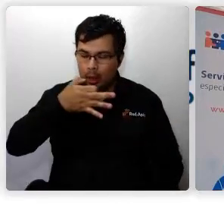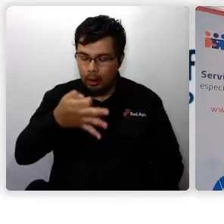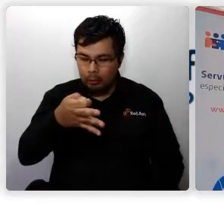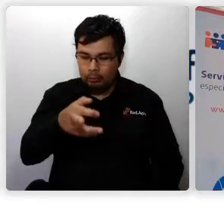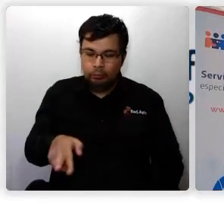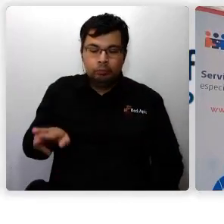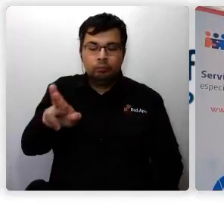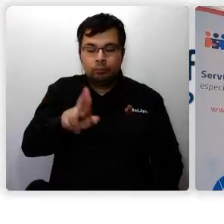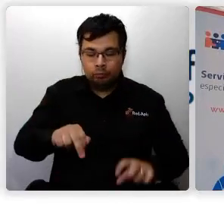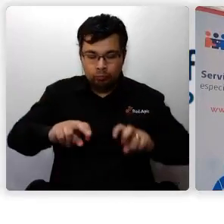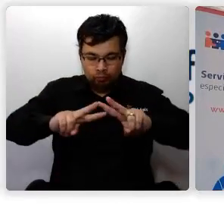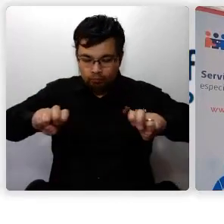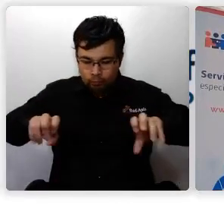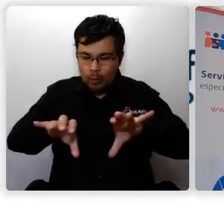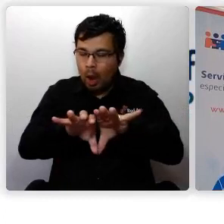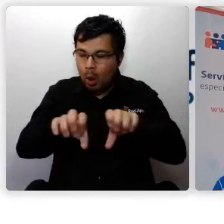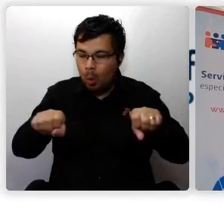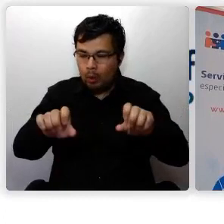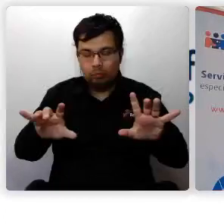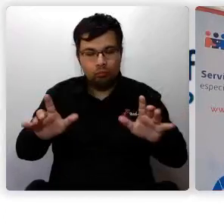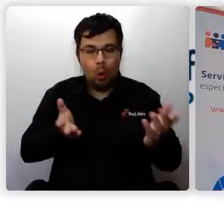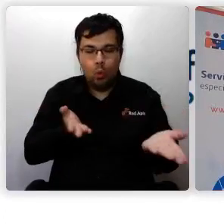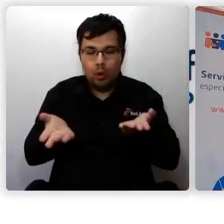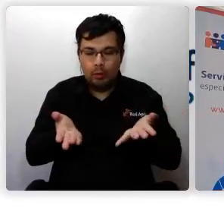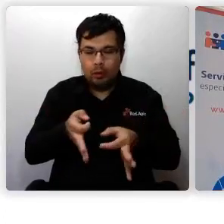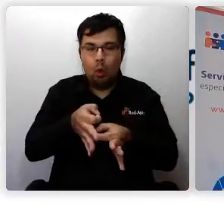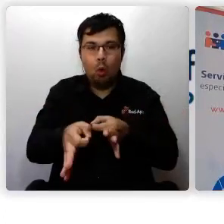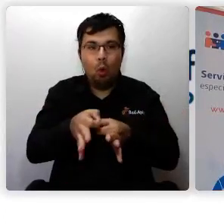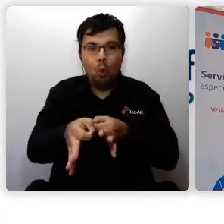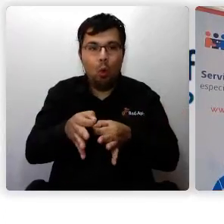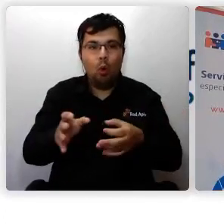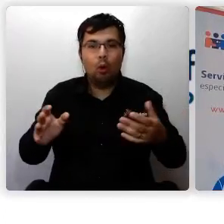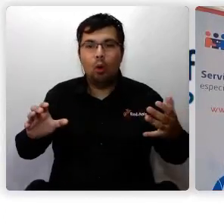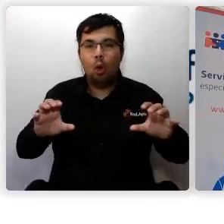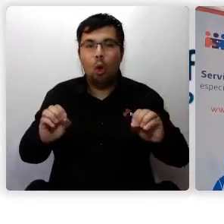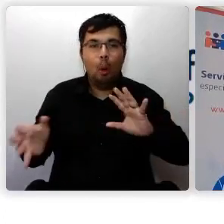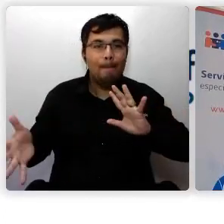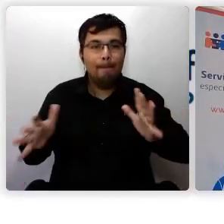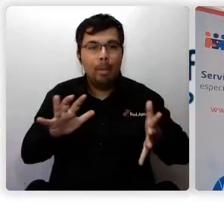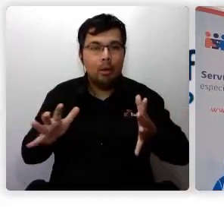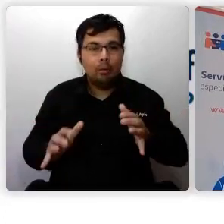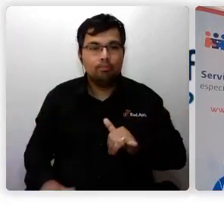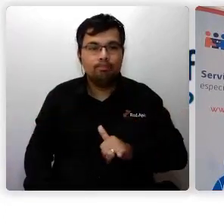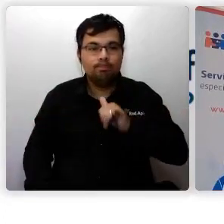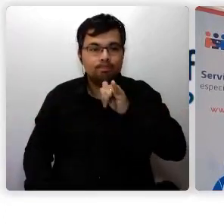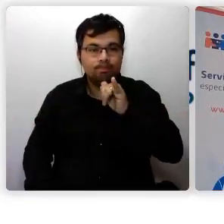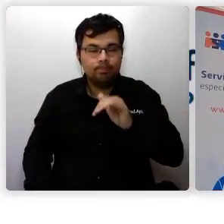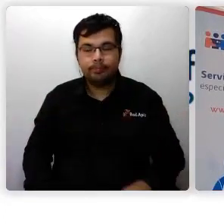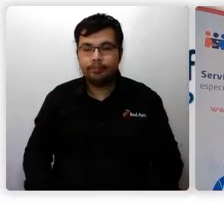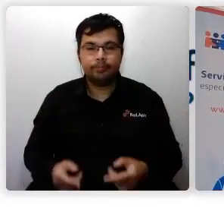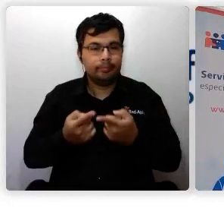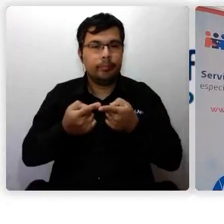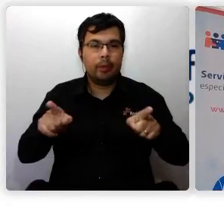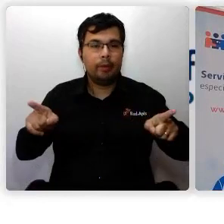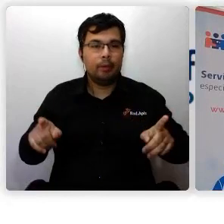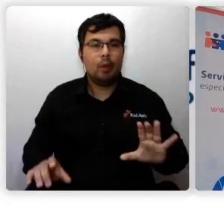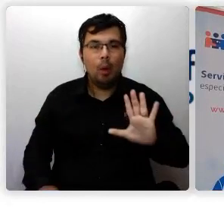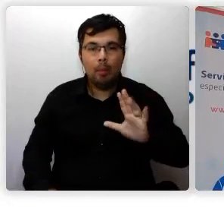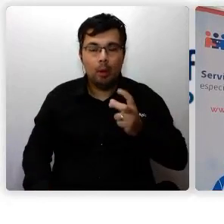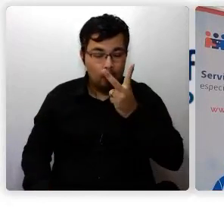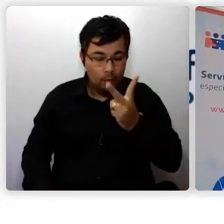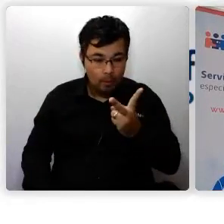con el contribuyente como un servicio de orientación o de mediación o lo que sea. Pero si efectivamente vemos que hubo una